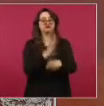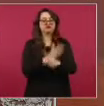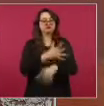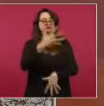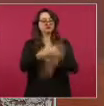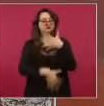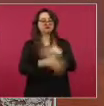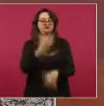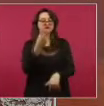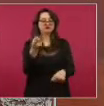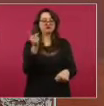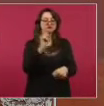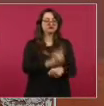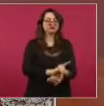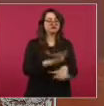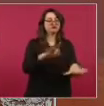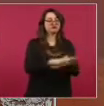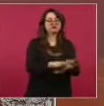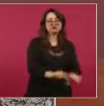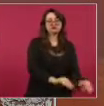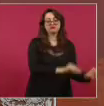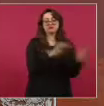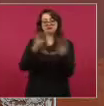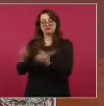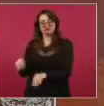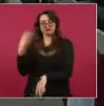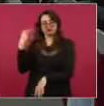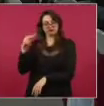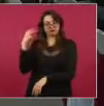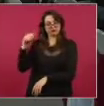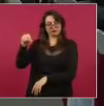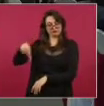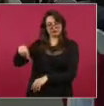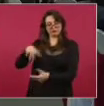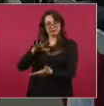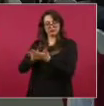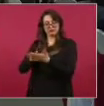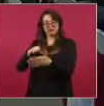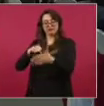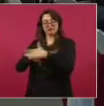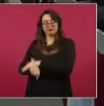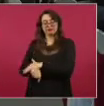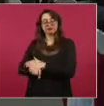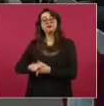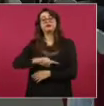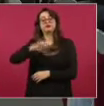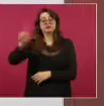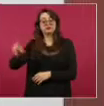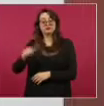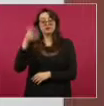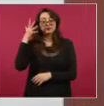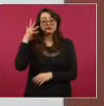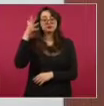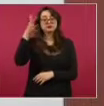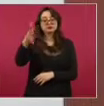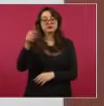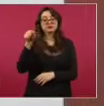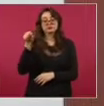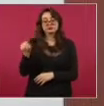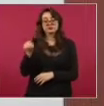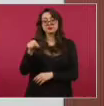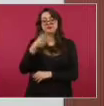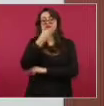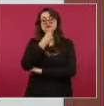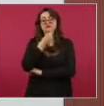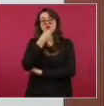Ulúa, Veracruz. Más tarde, Sodi llegaría a ser presidente de la Suprema